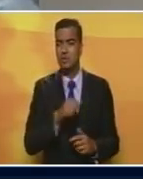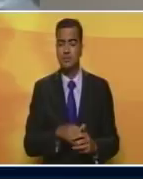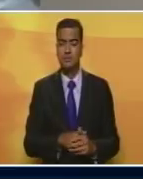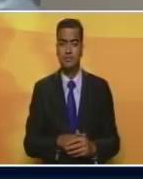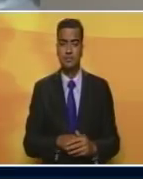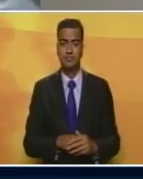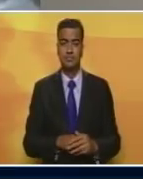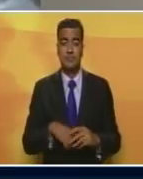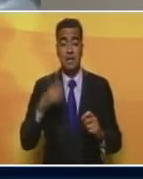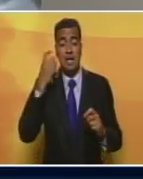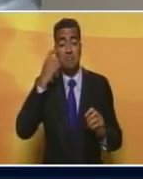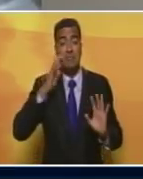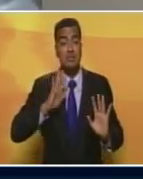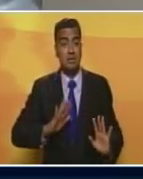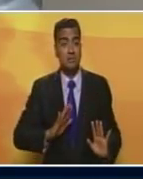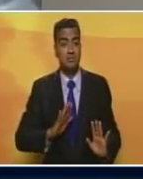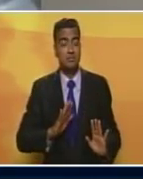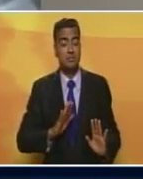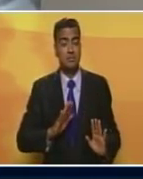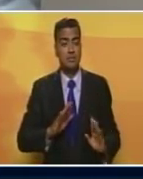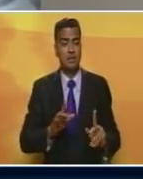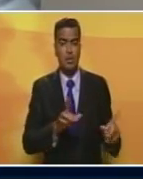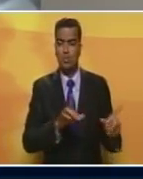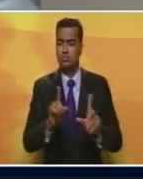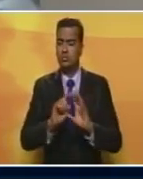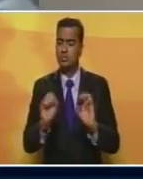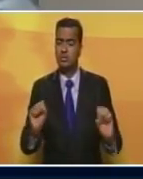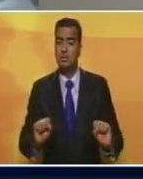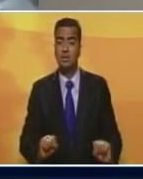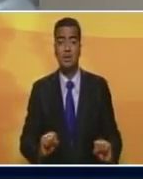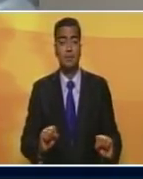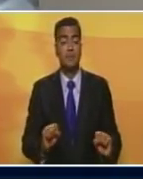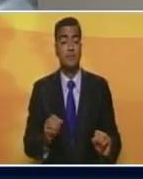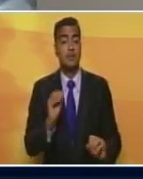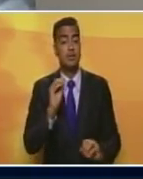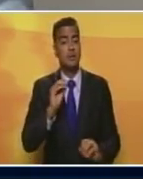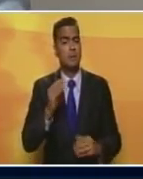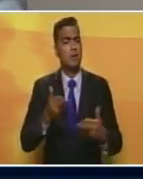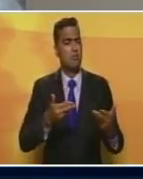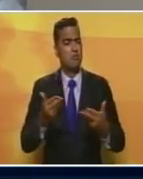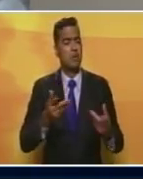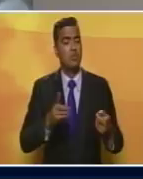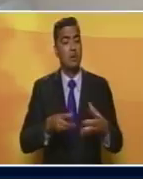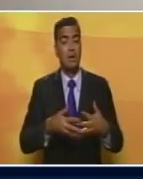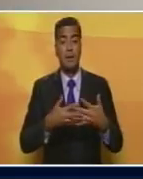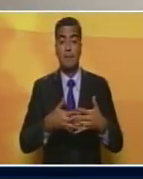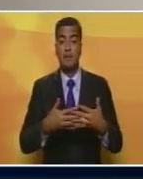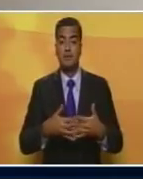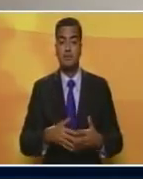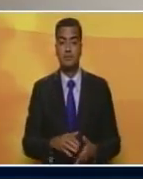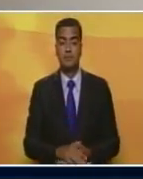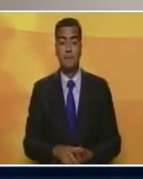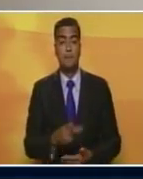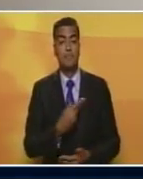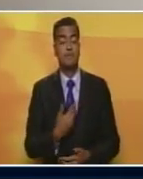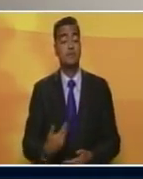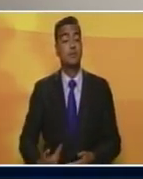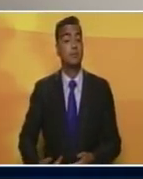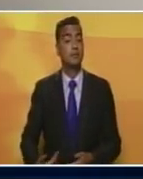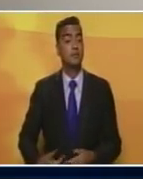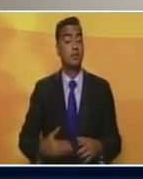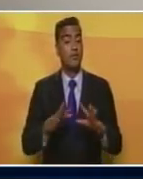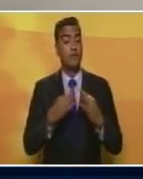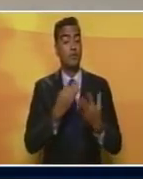los insumos. Lamentablemente, el 98% de los materiales que se utilizan para el sector son importados y bueno, eso